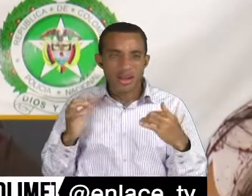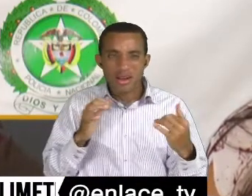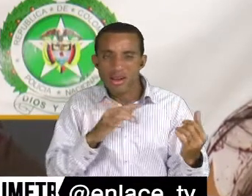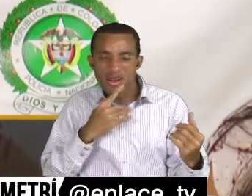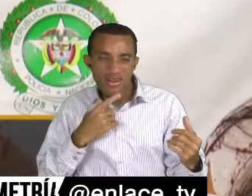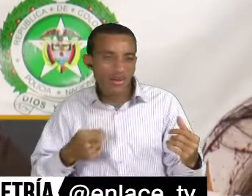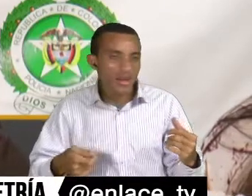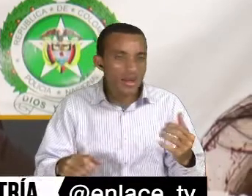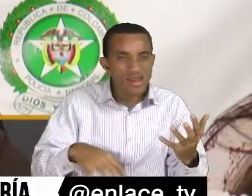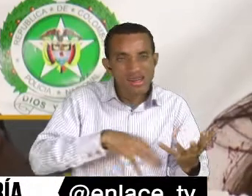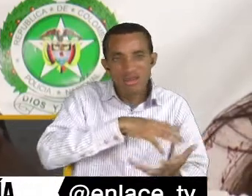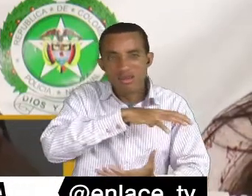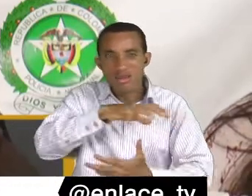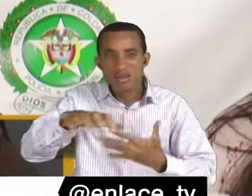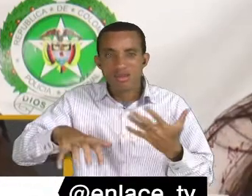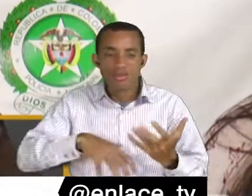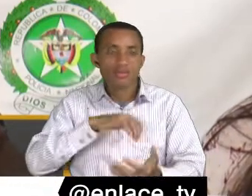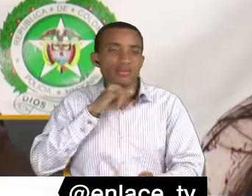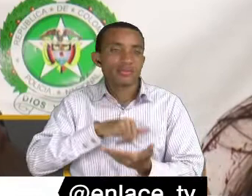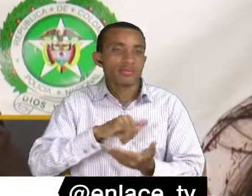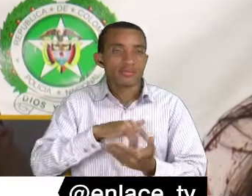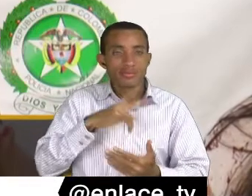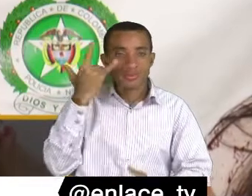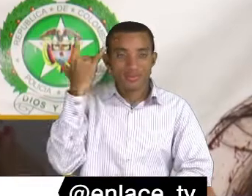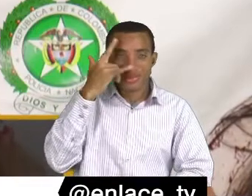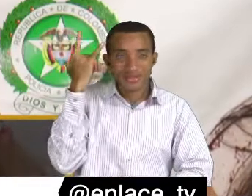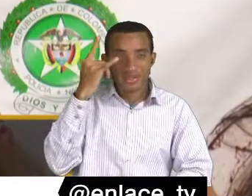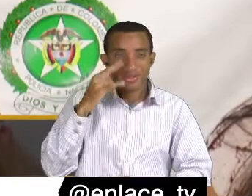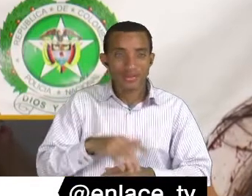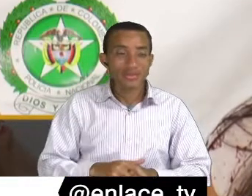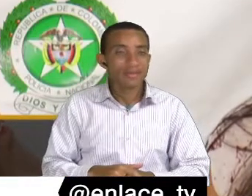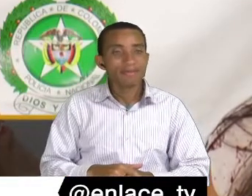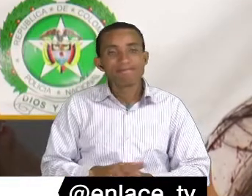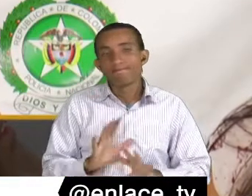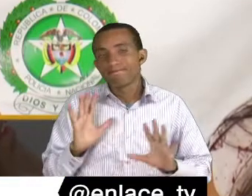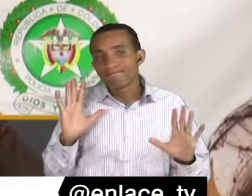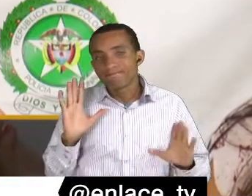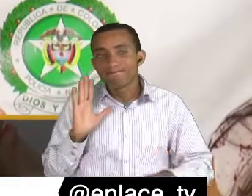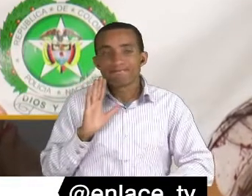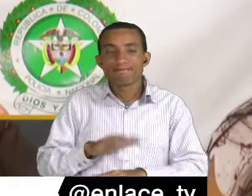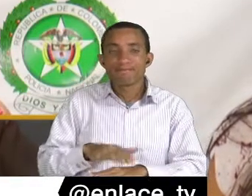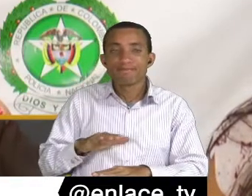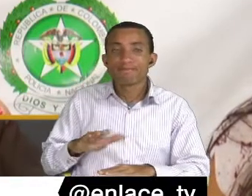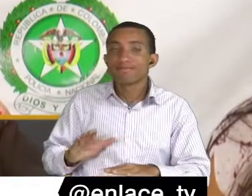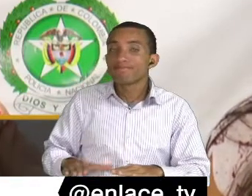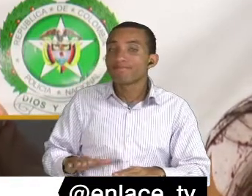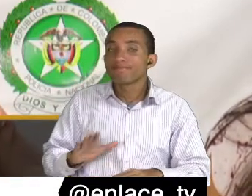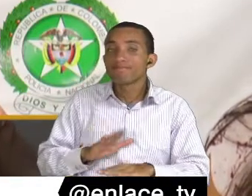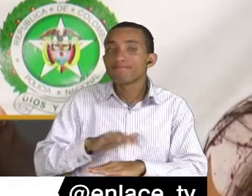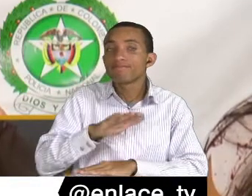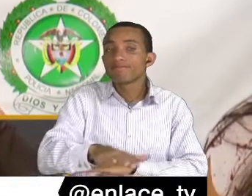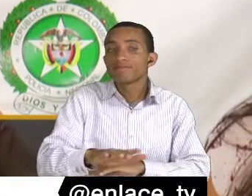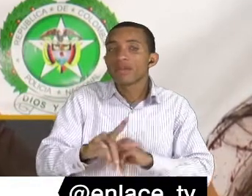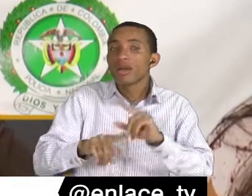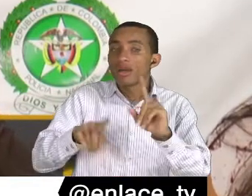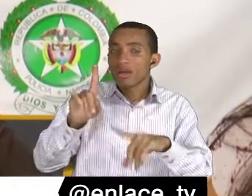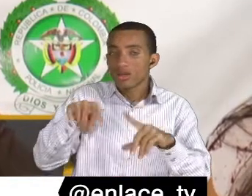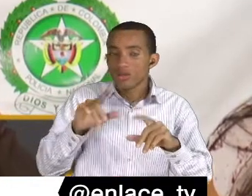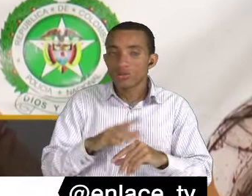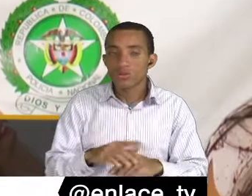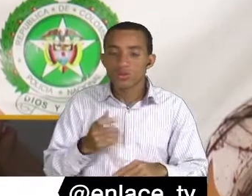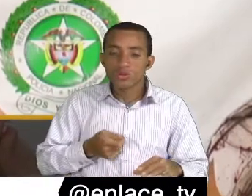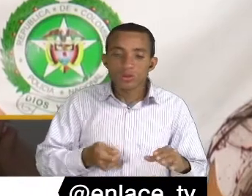entre hinchas de la misma barra de Millonarios y como consecuencia de esto pues salieron varias personas heridas con arma, con